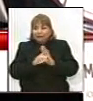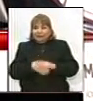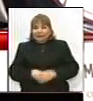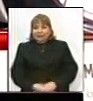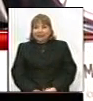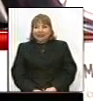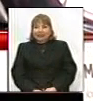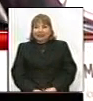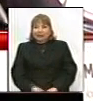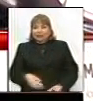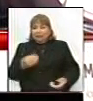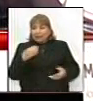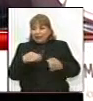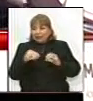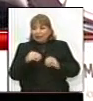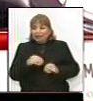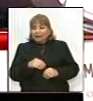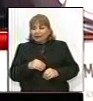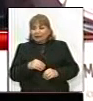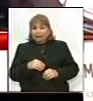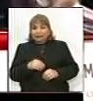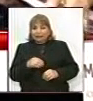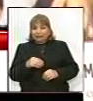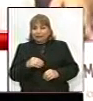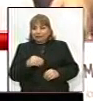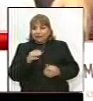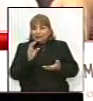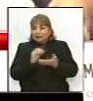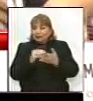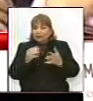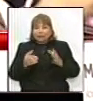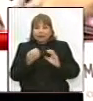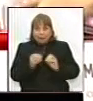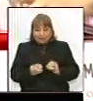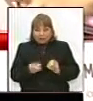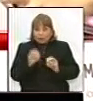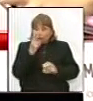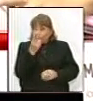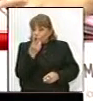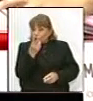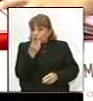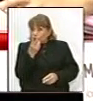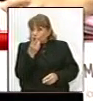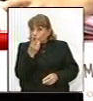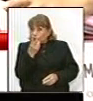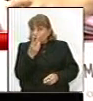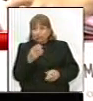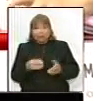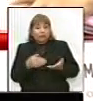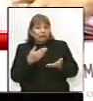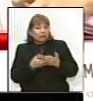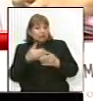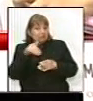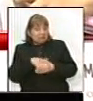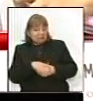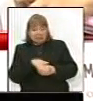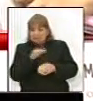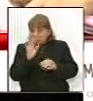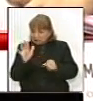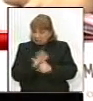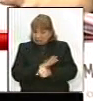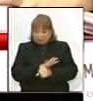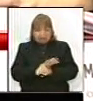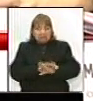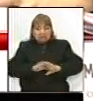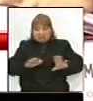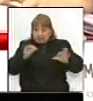aprueba con votación calificada una reforma constitucional, incluso con dos votaciones, ya coloca un filtro pues en